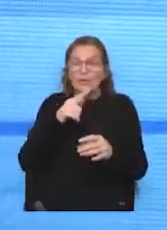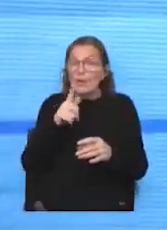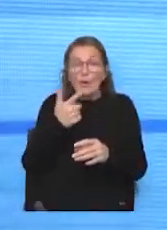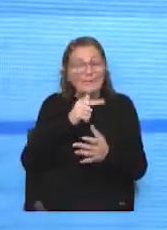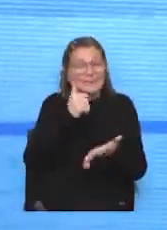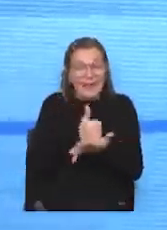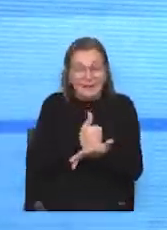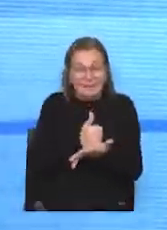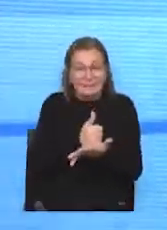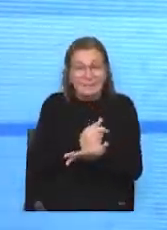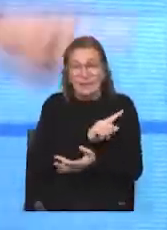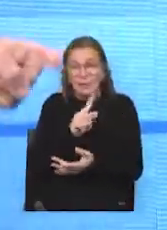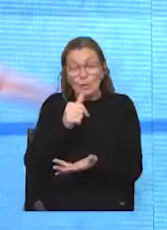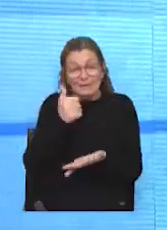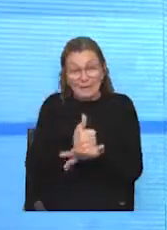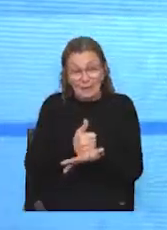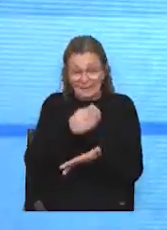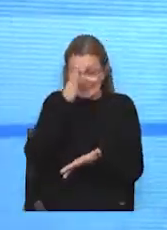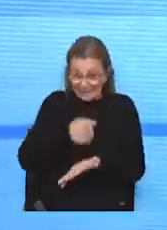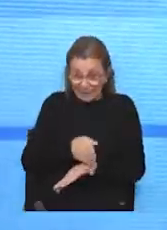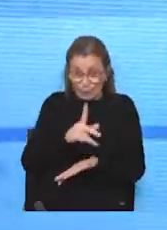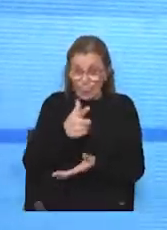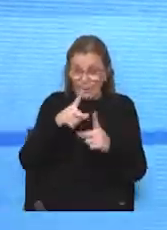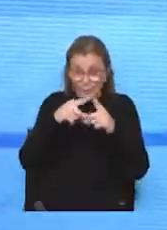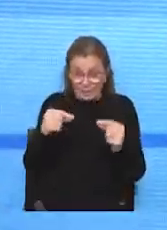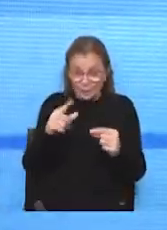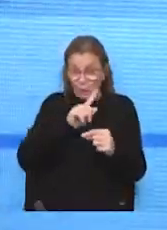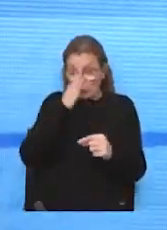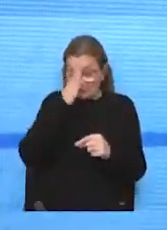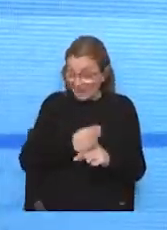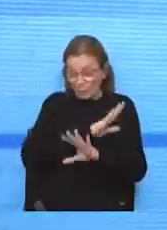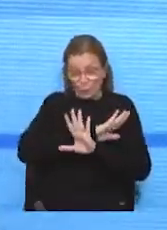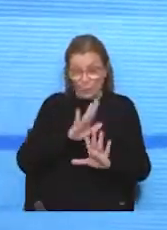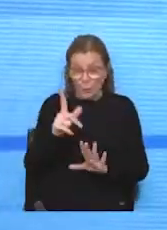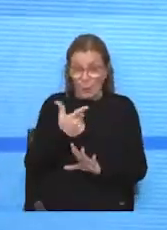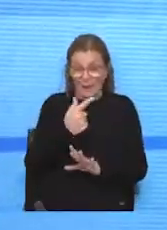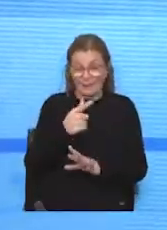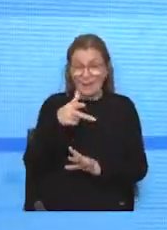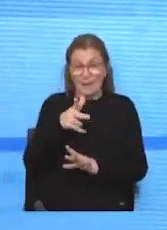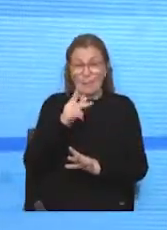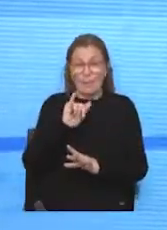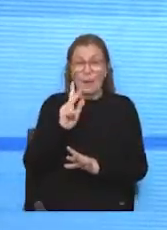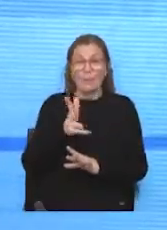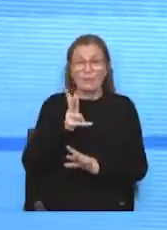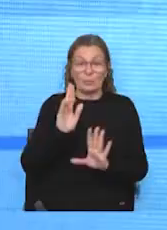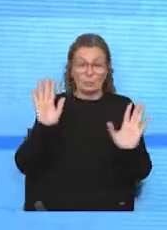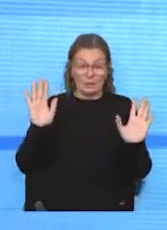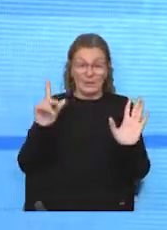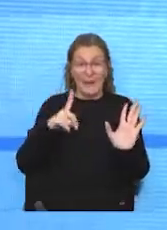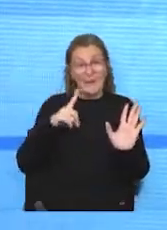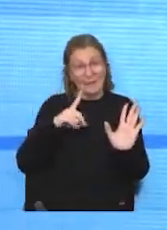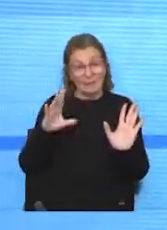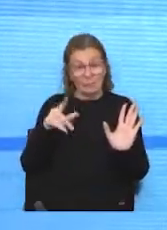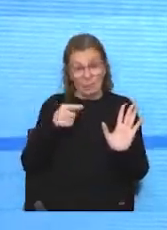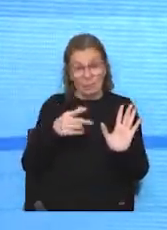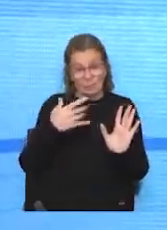Entonces al no existir este lado no hay un triángulo y al no existir un triángulo no hay una hipotenusa Espero